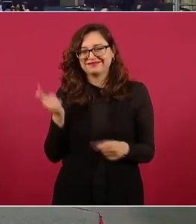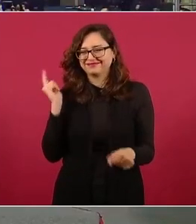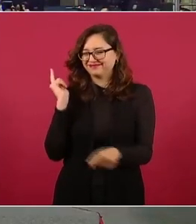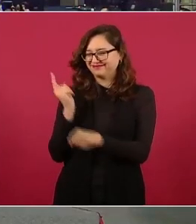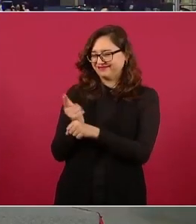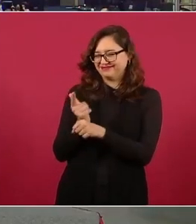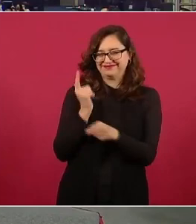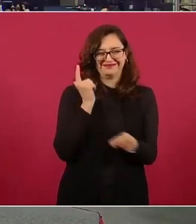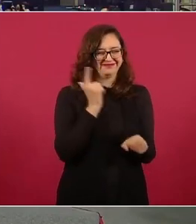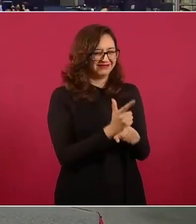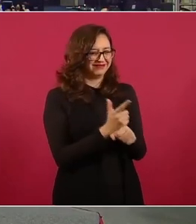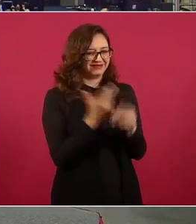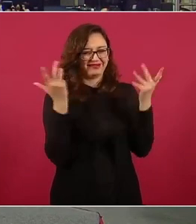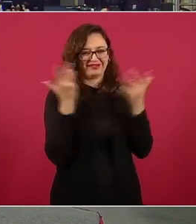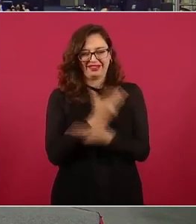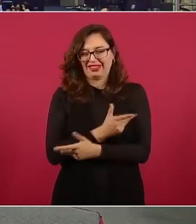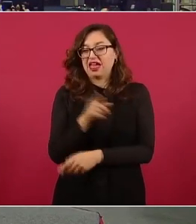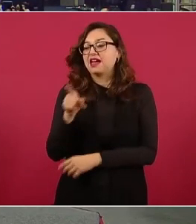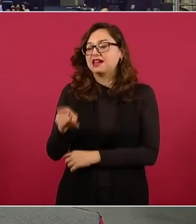la de Guanajuato,